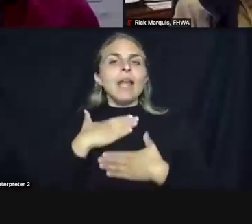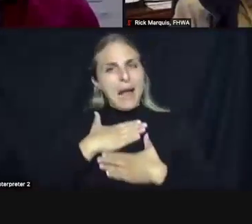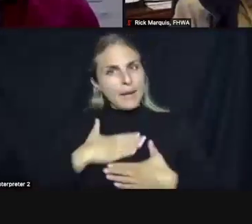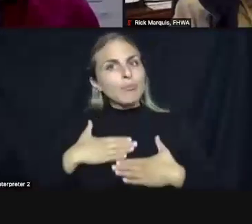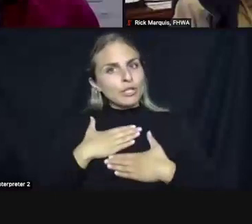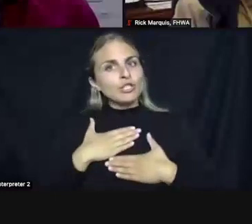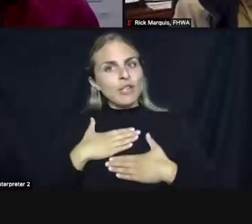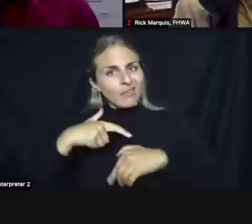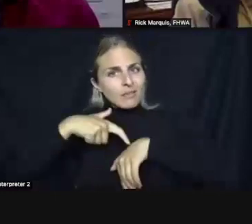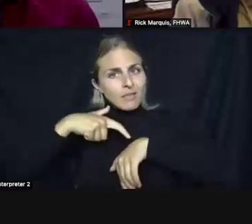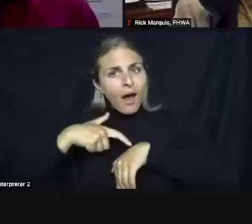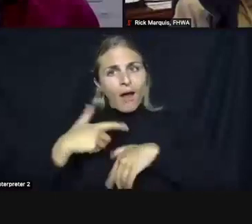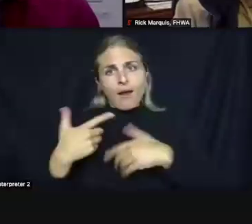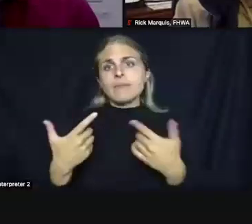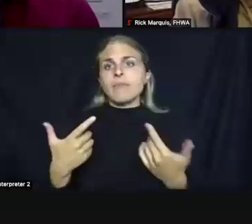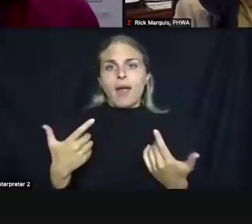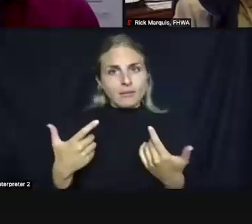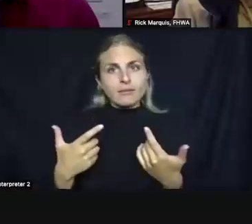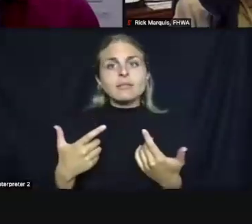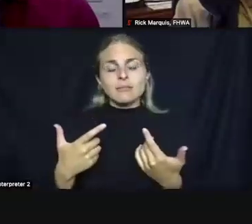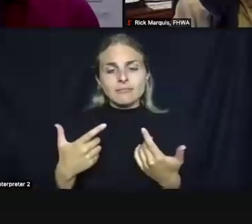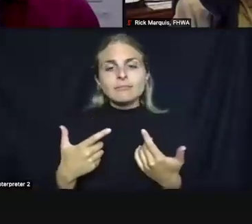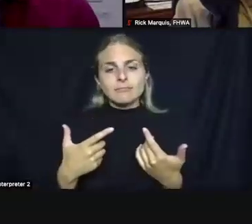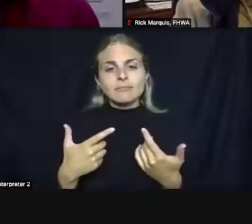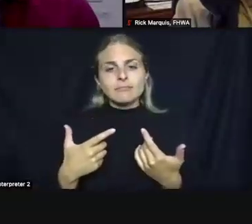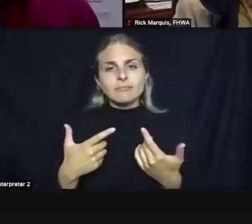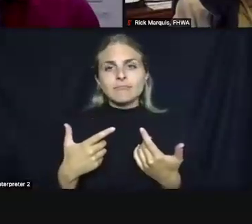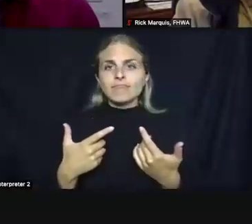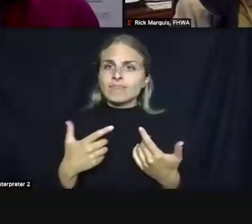Agradezco su tiempo